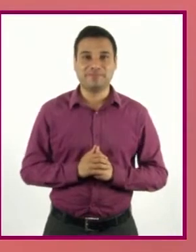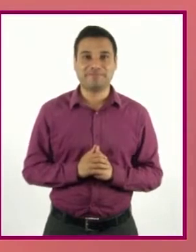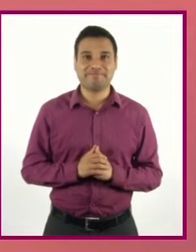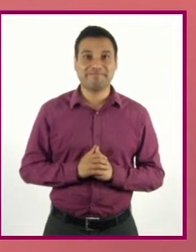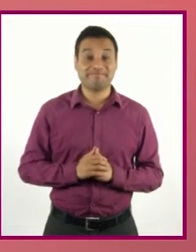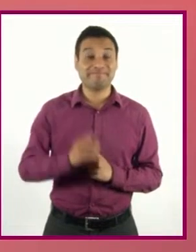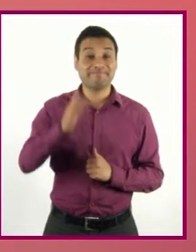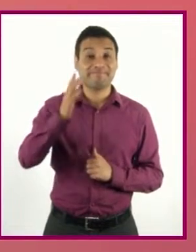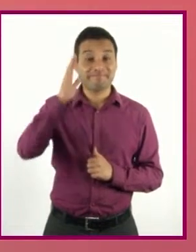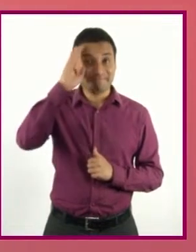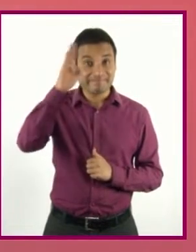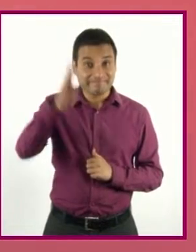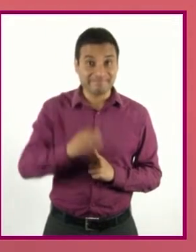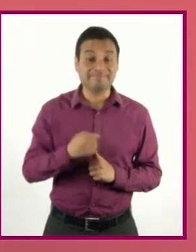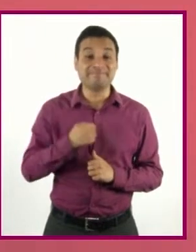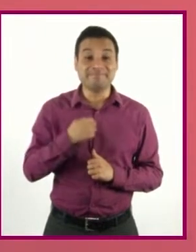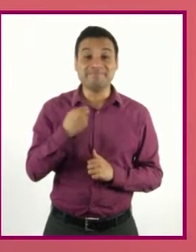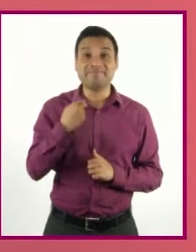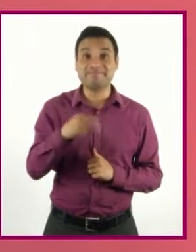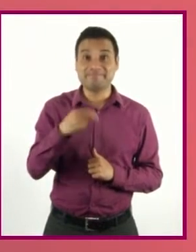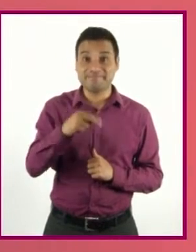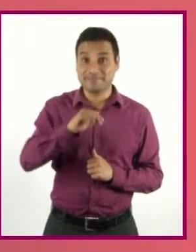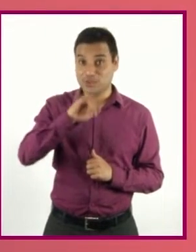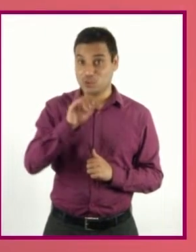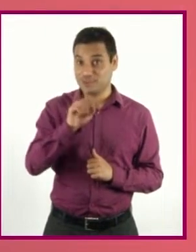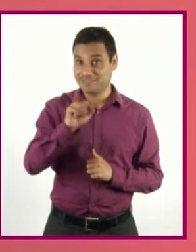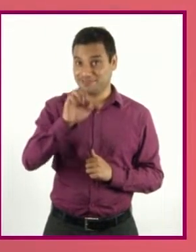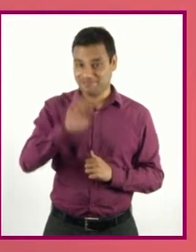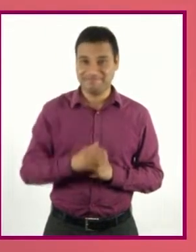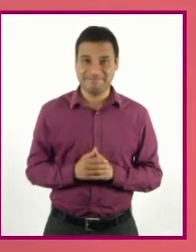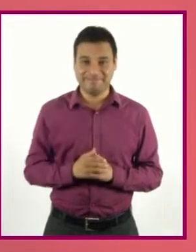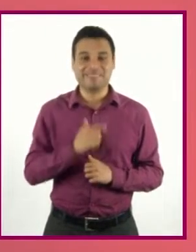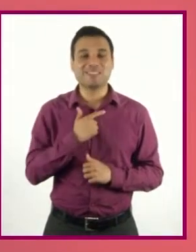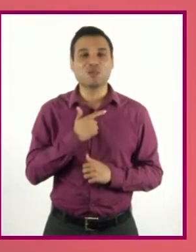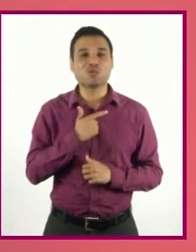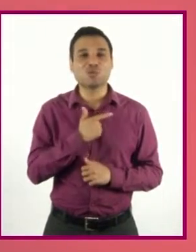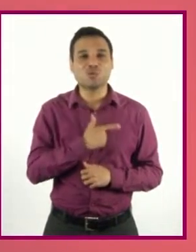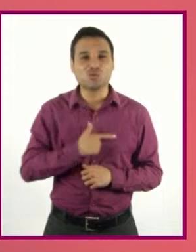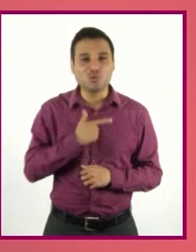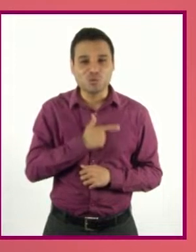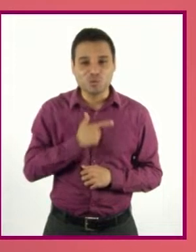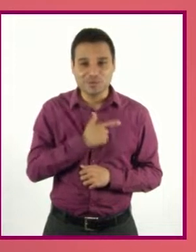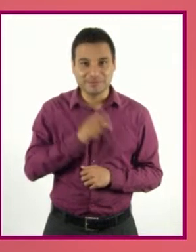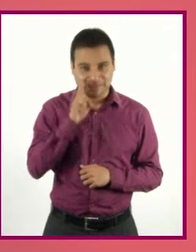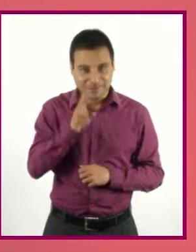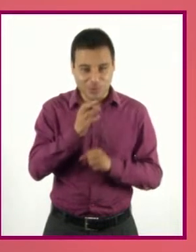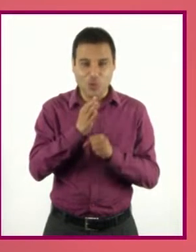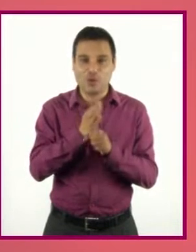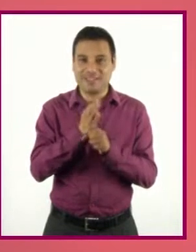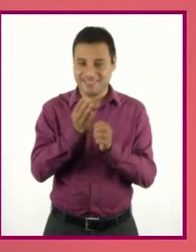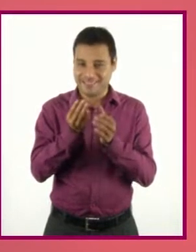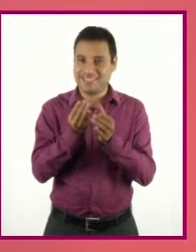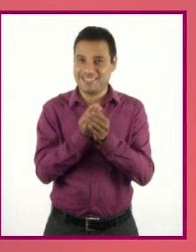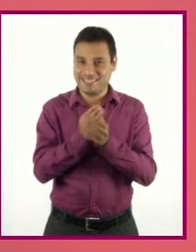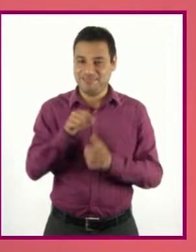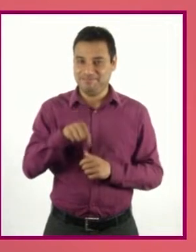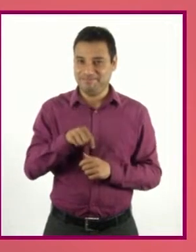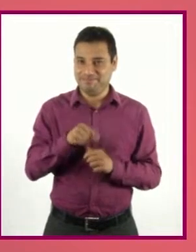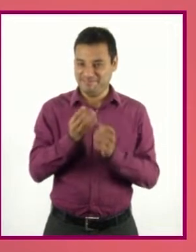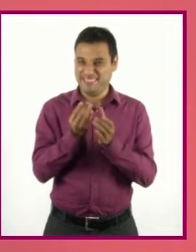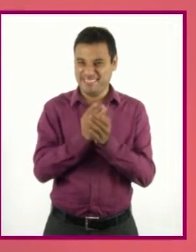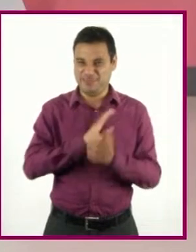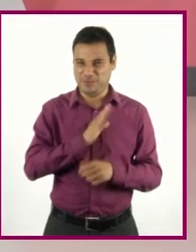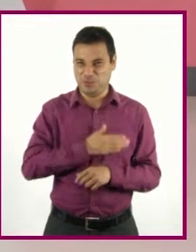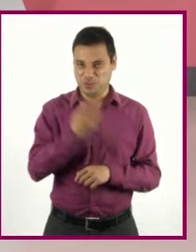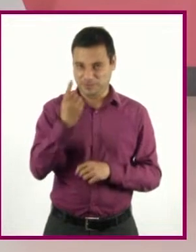Soy el profesor Jorge Antonio Pérez Valencia y efectivamente es un gusto encontrarnos aquí en una sesión más de Lengua